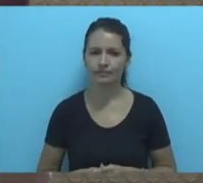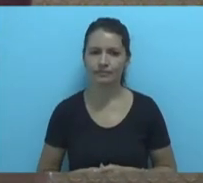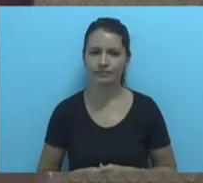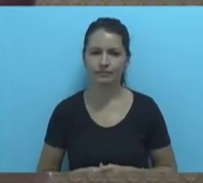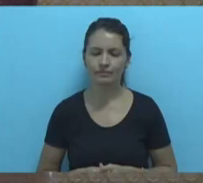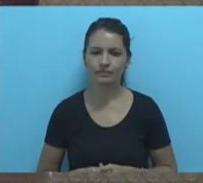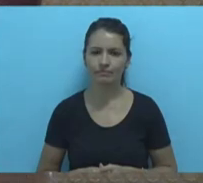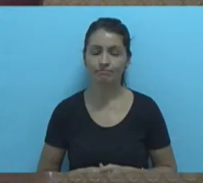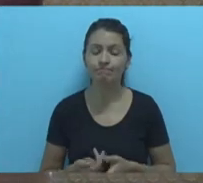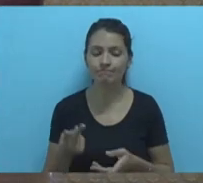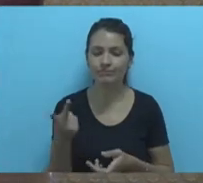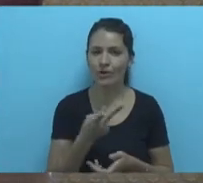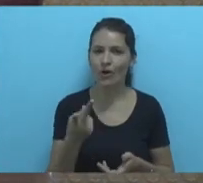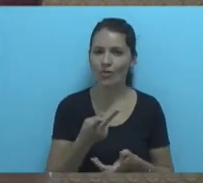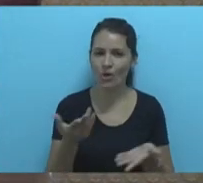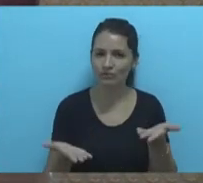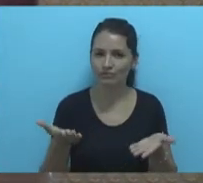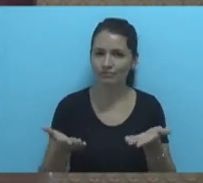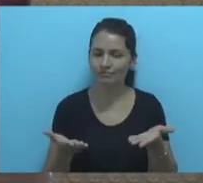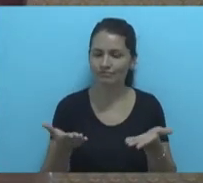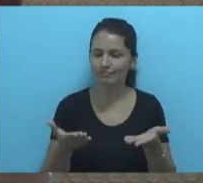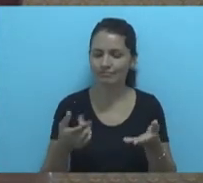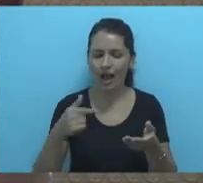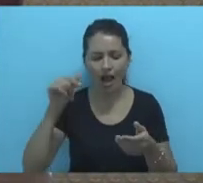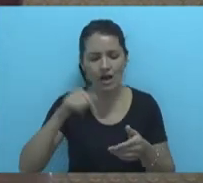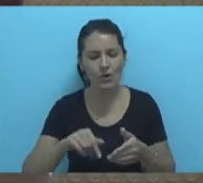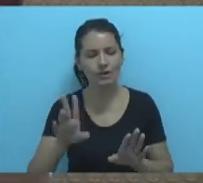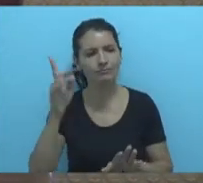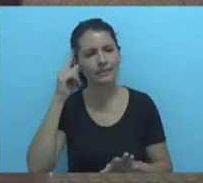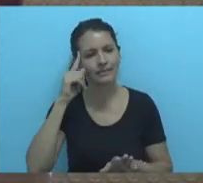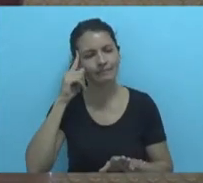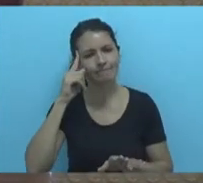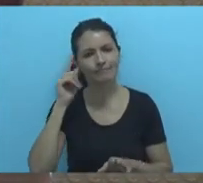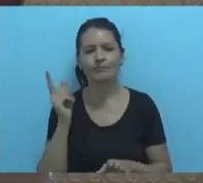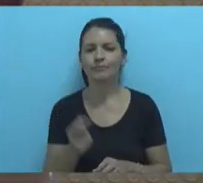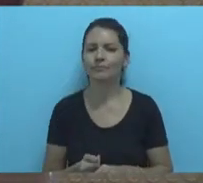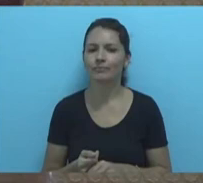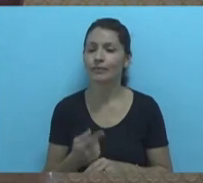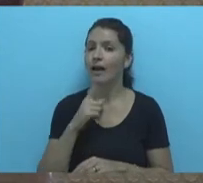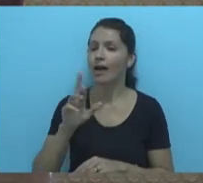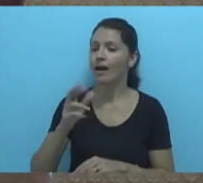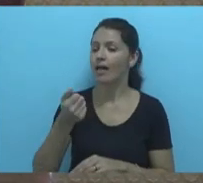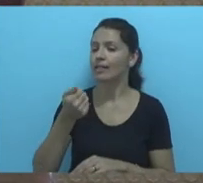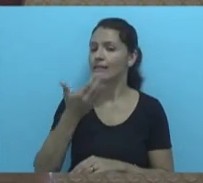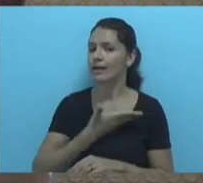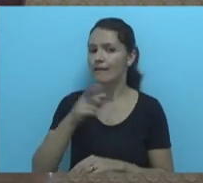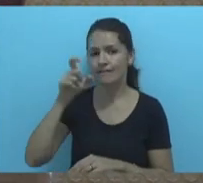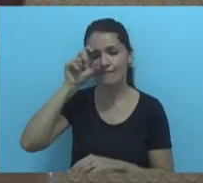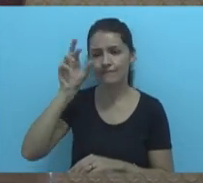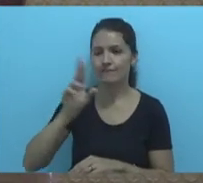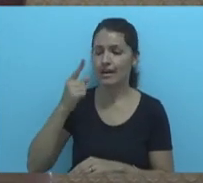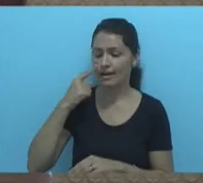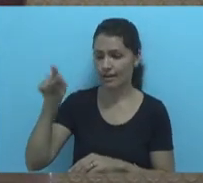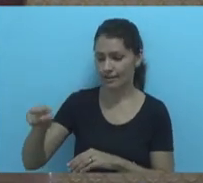Estas dos postales históricas nos llevan al presente. Traferri no es San Martín. Traferri